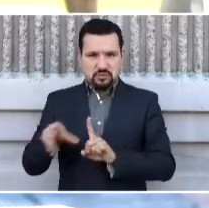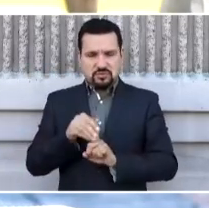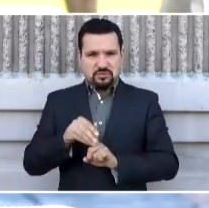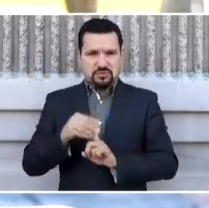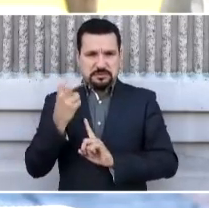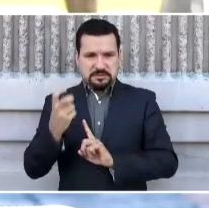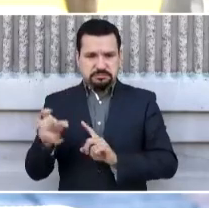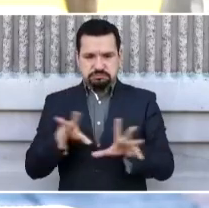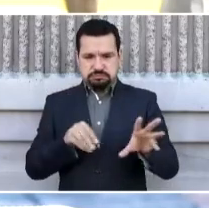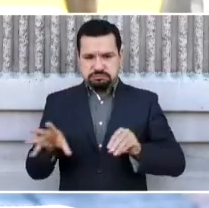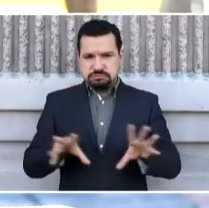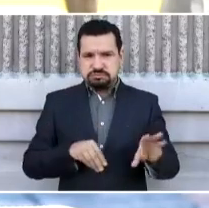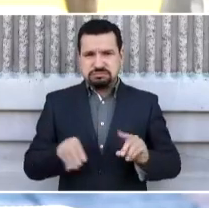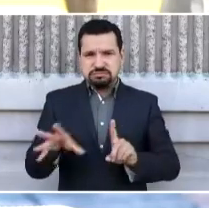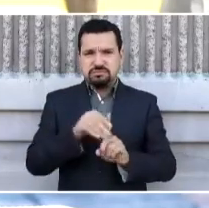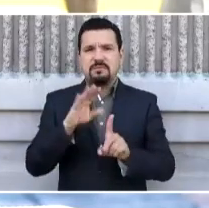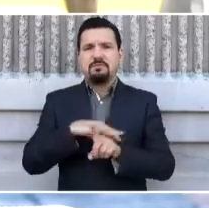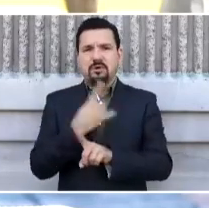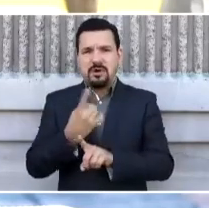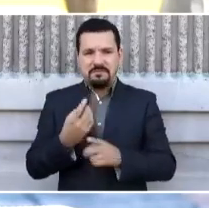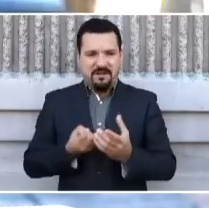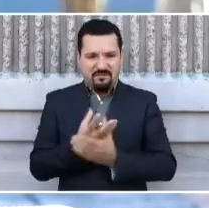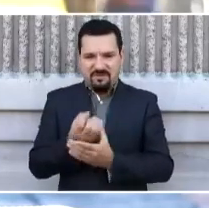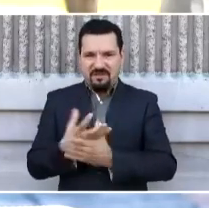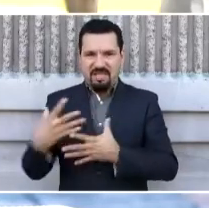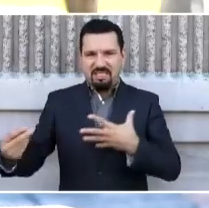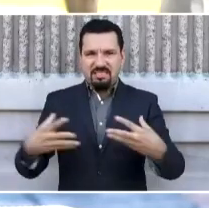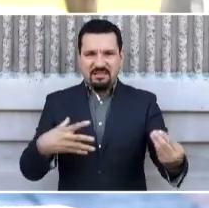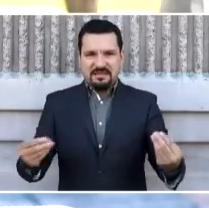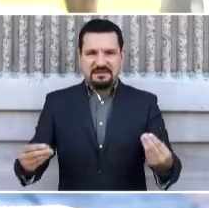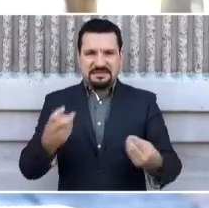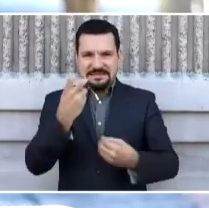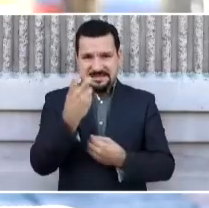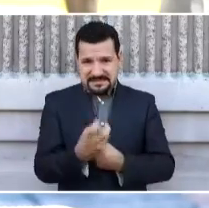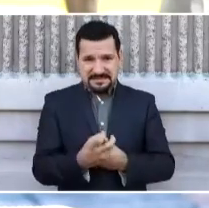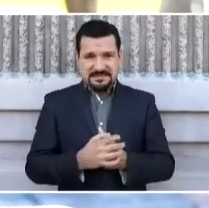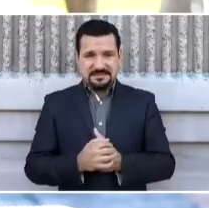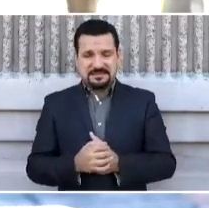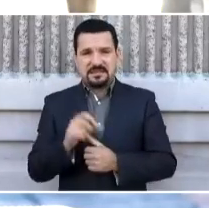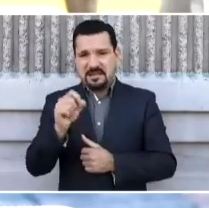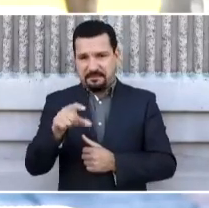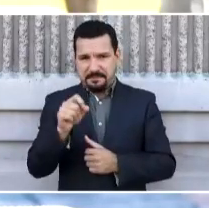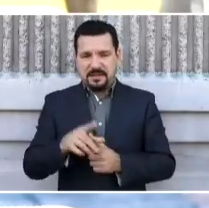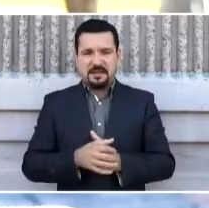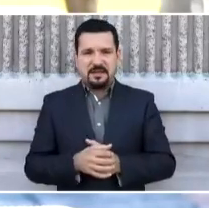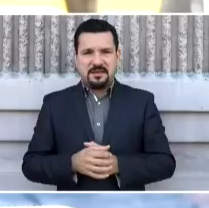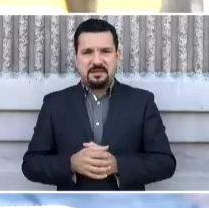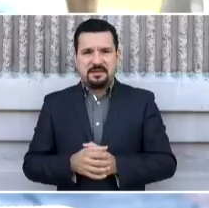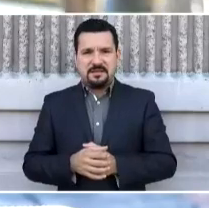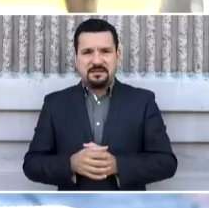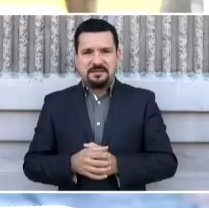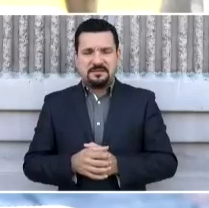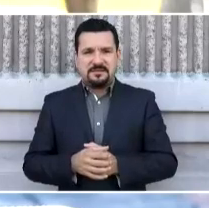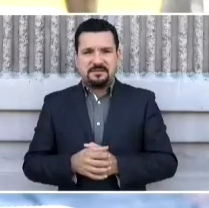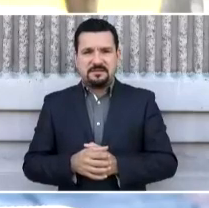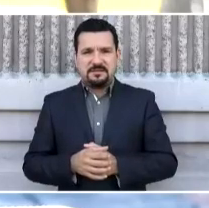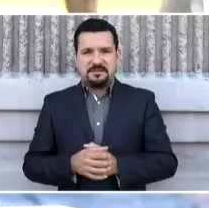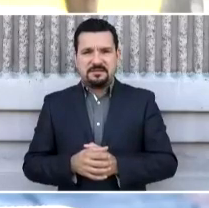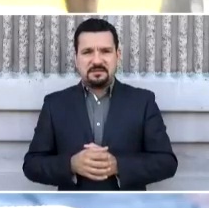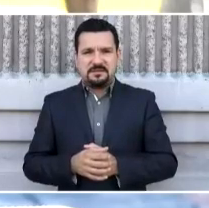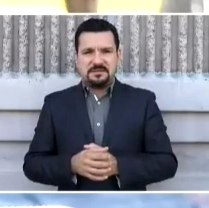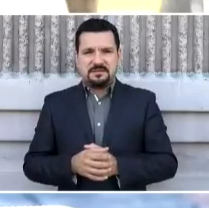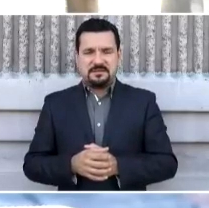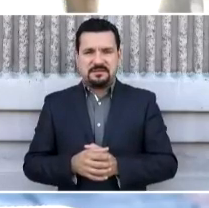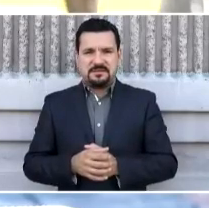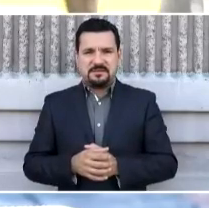del desplazamiento y del contagio, y por supuesto también una tercera parte de las